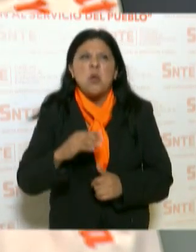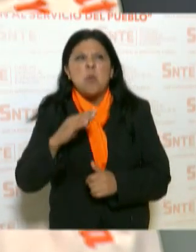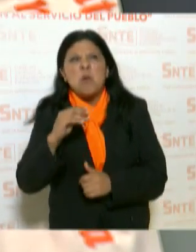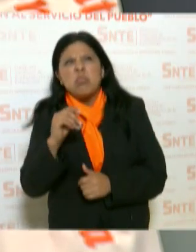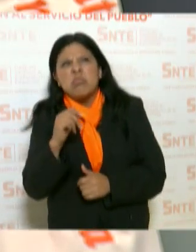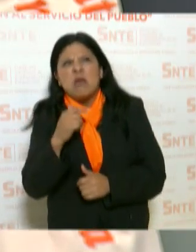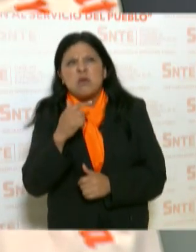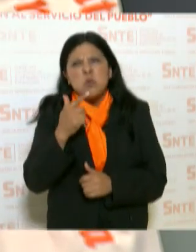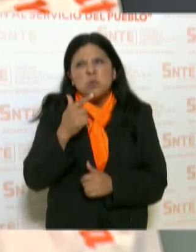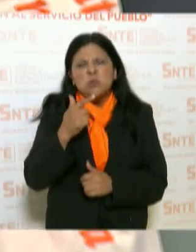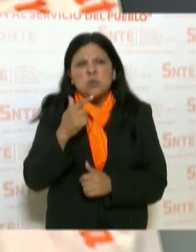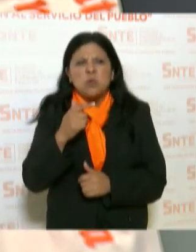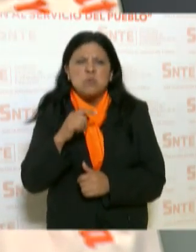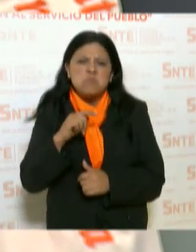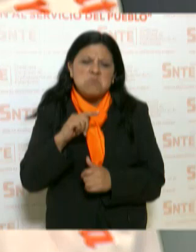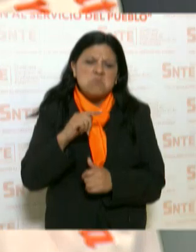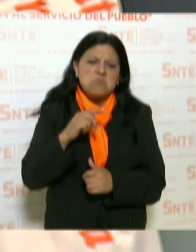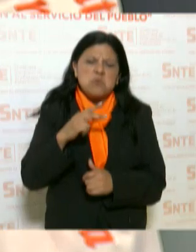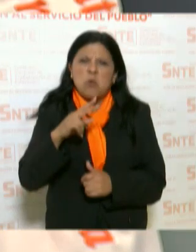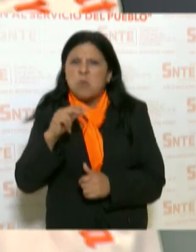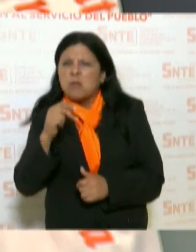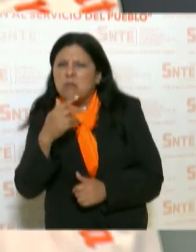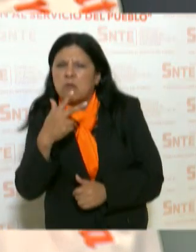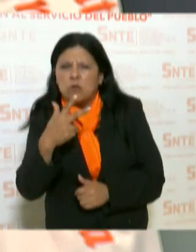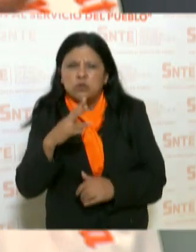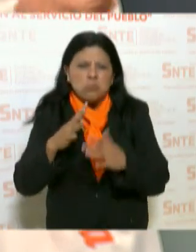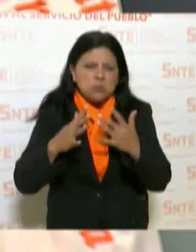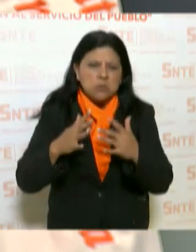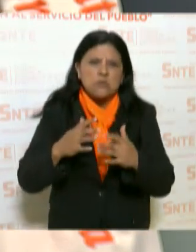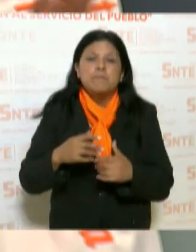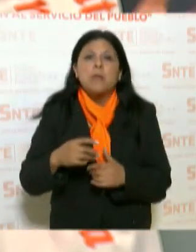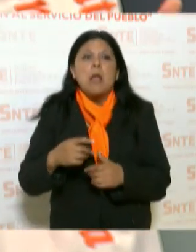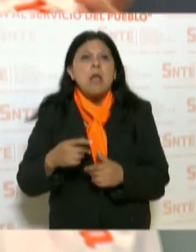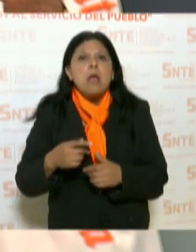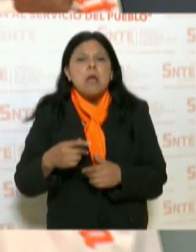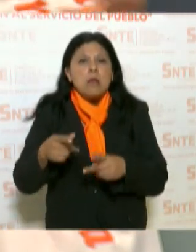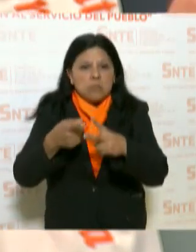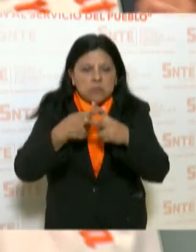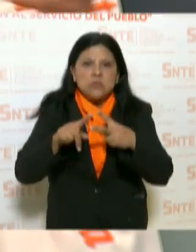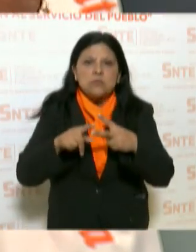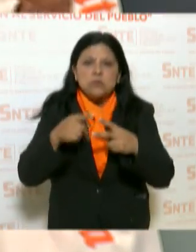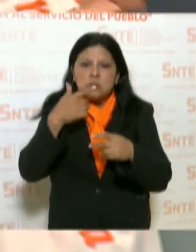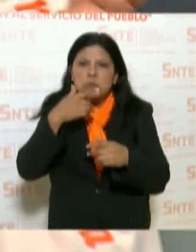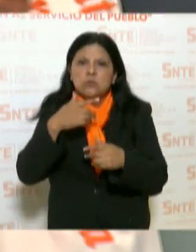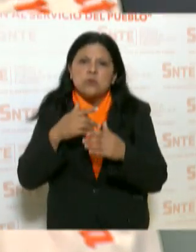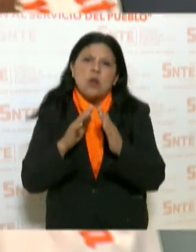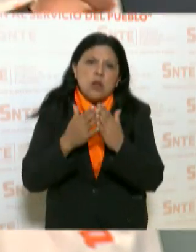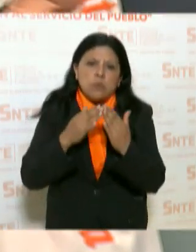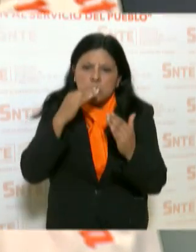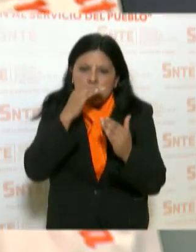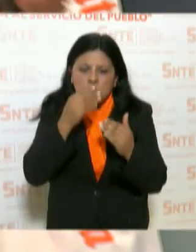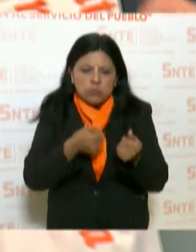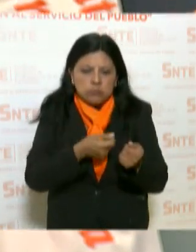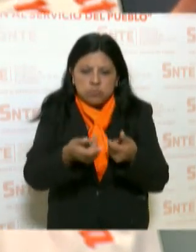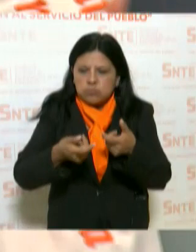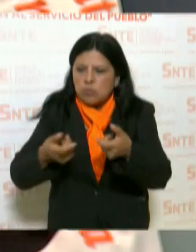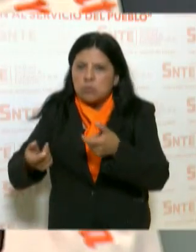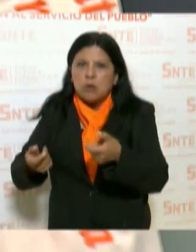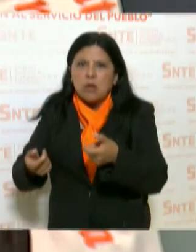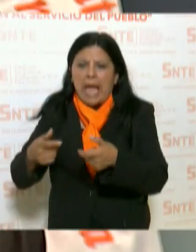97-98. Entonces empezamos a distribuir donde gobernábamos gratuitamente los libros de